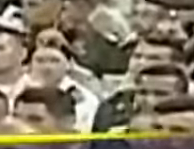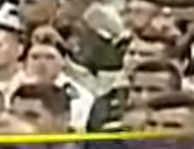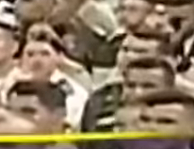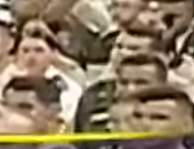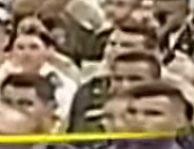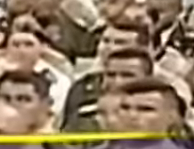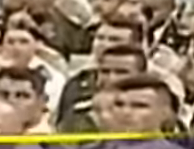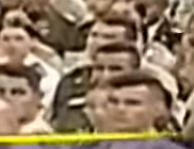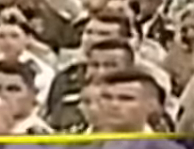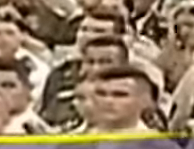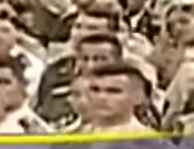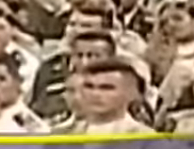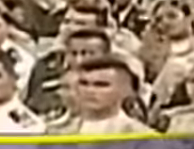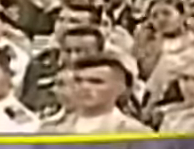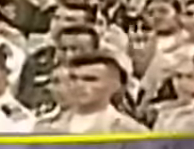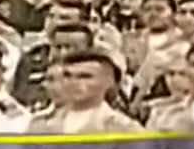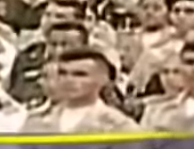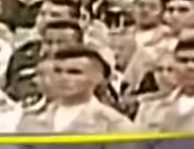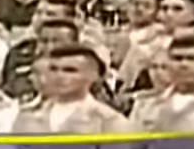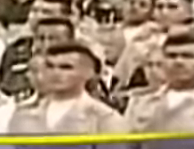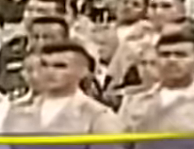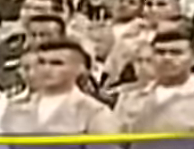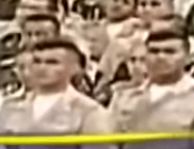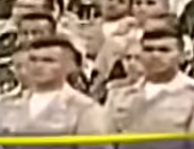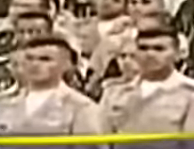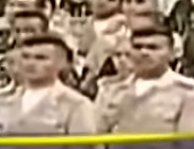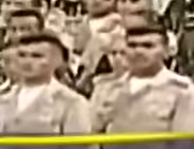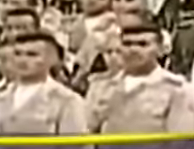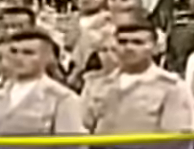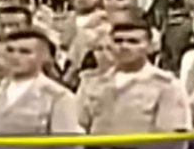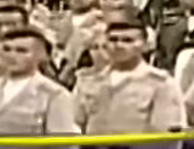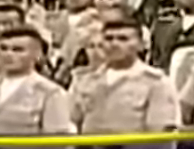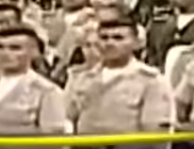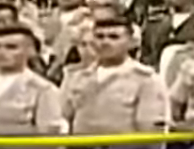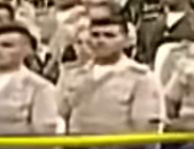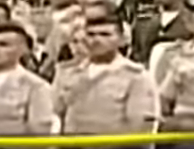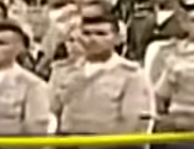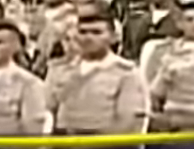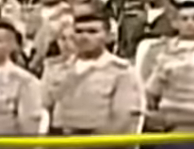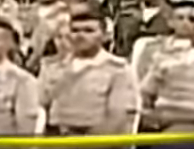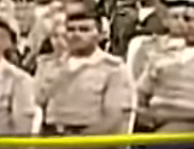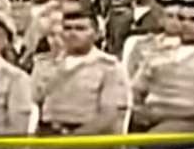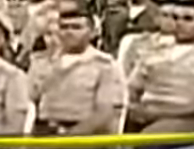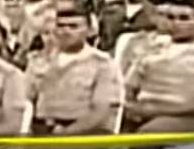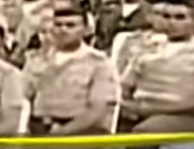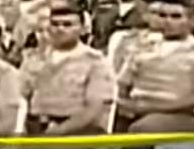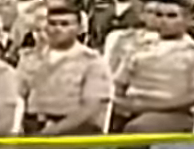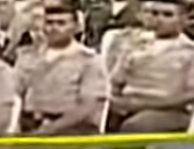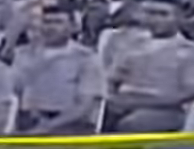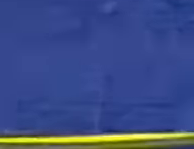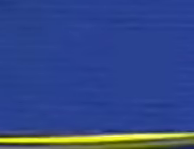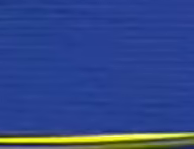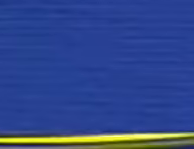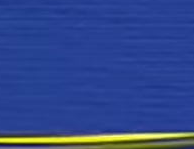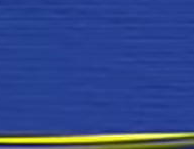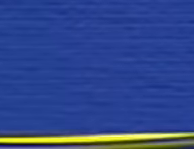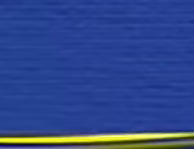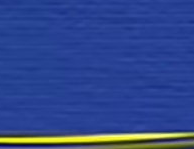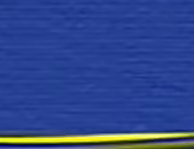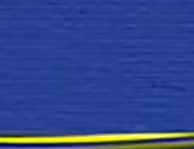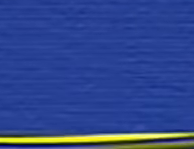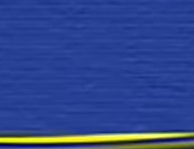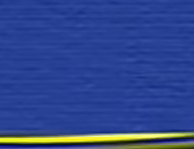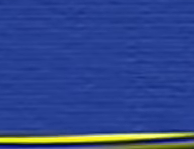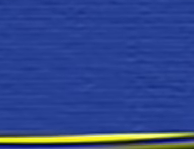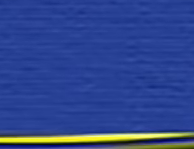expresando su bueno, viendo pues cómo funcionaba el mecanismo y el proceso electoral. Y para